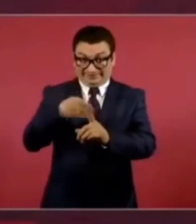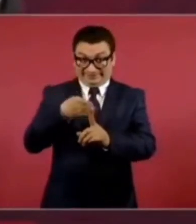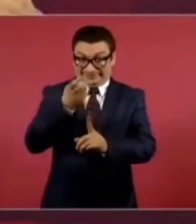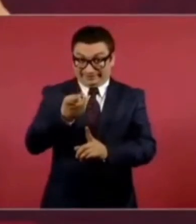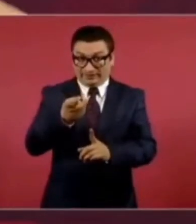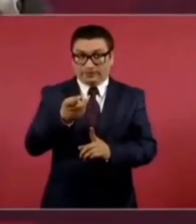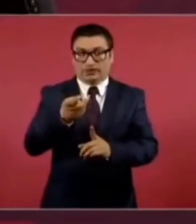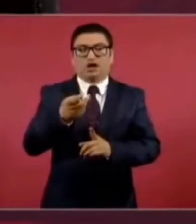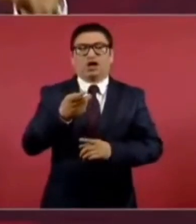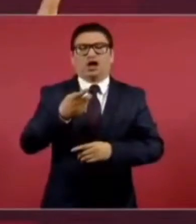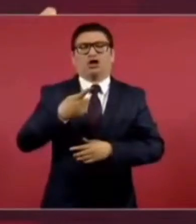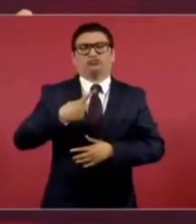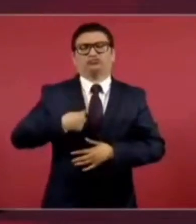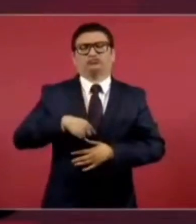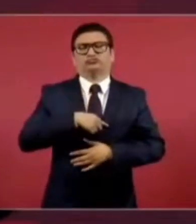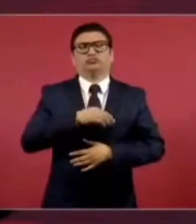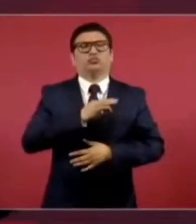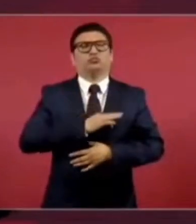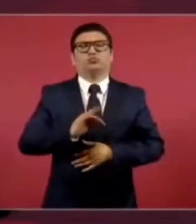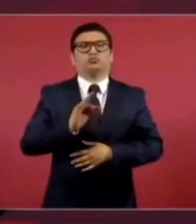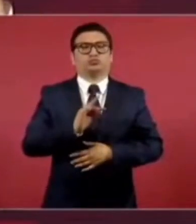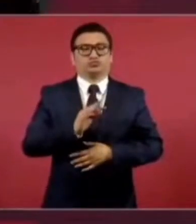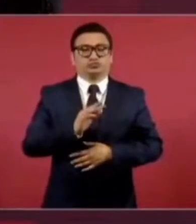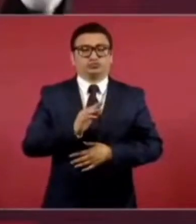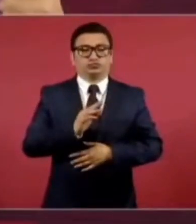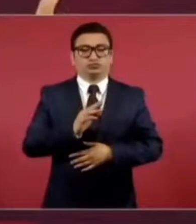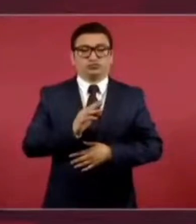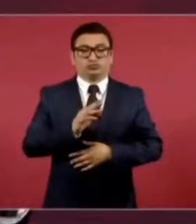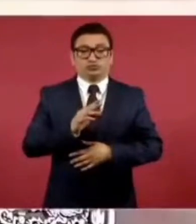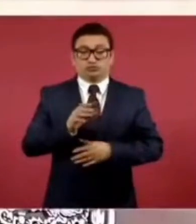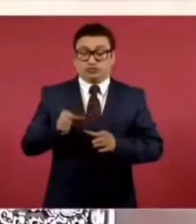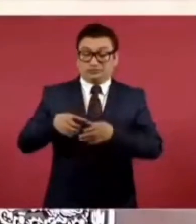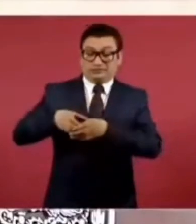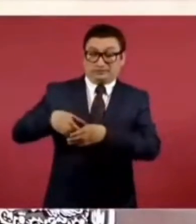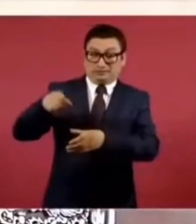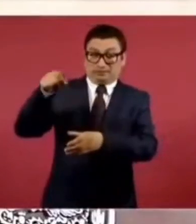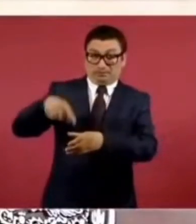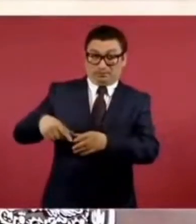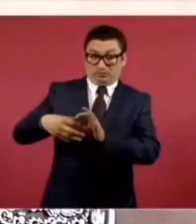va uno a poderlo hacer con ellos mismos,